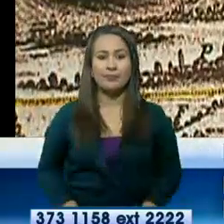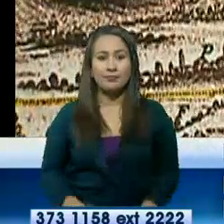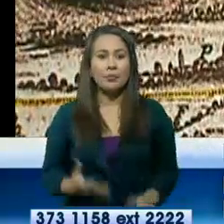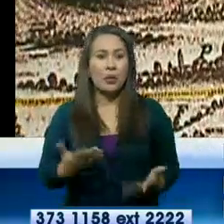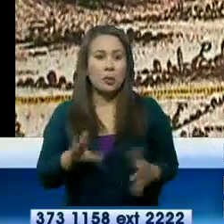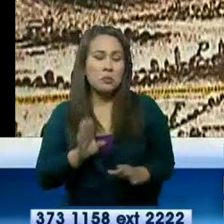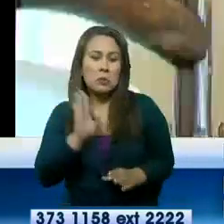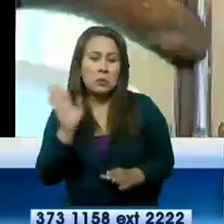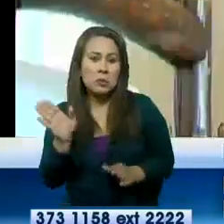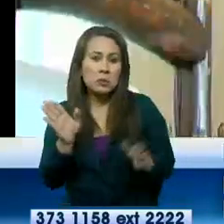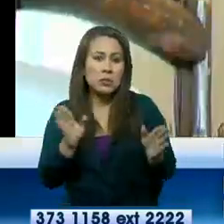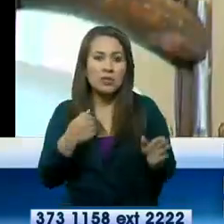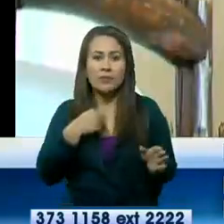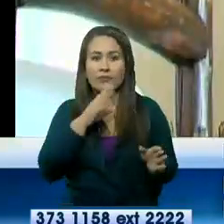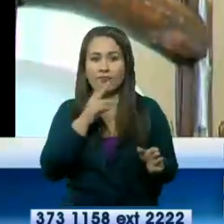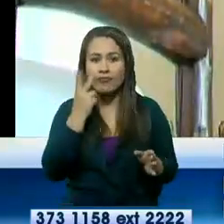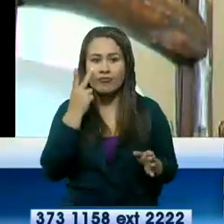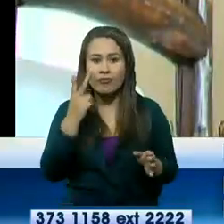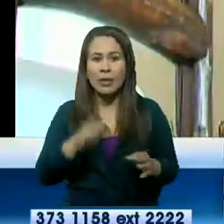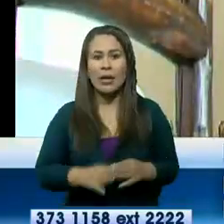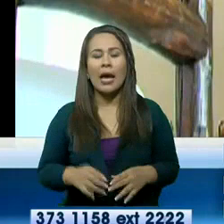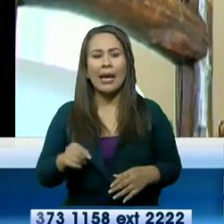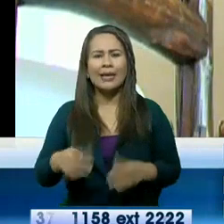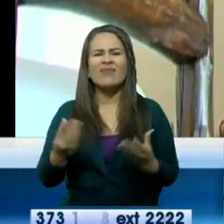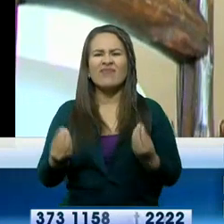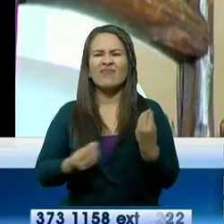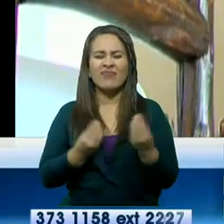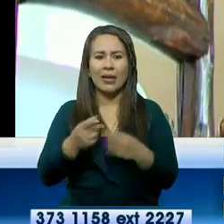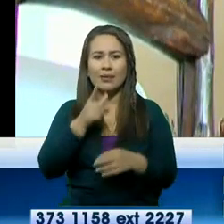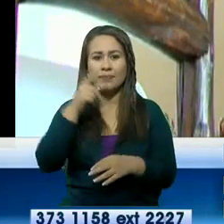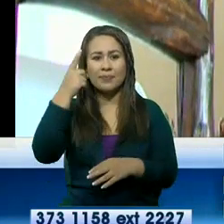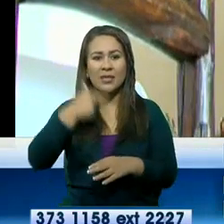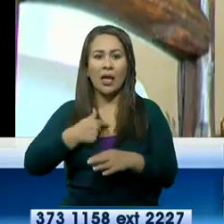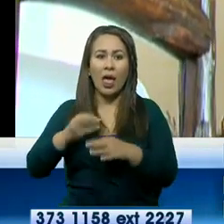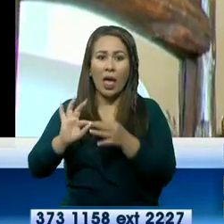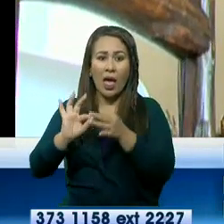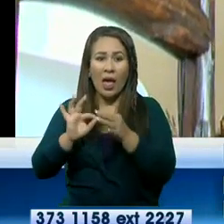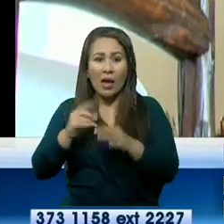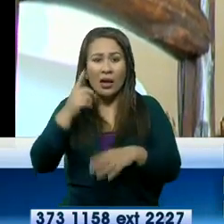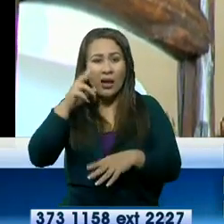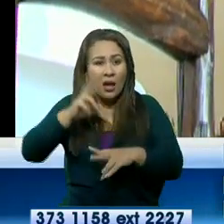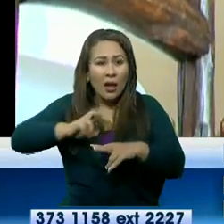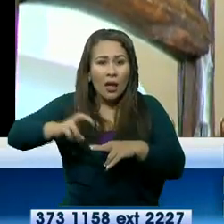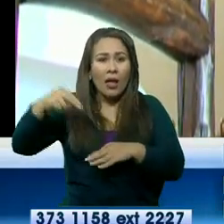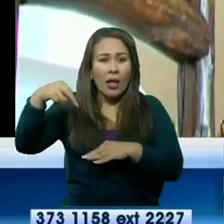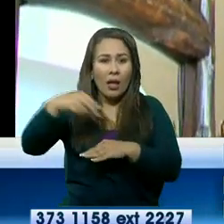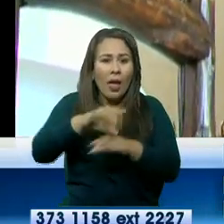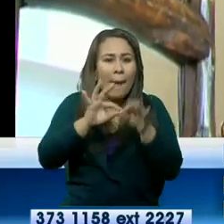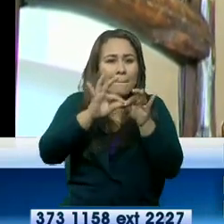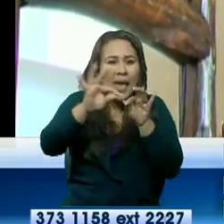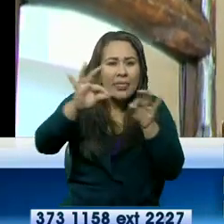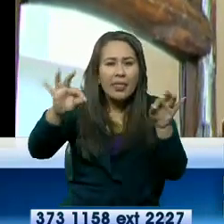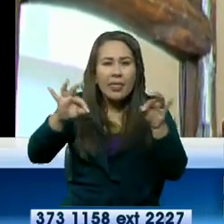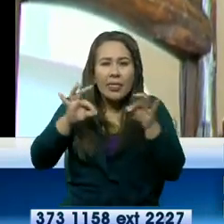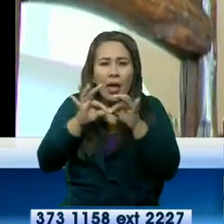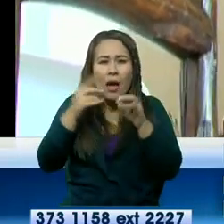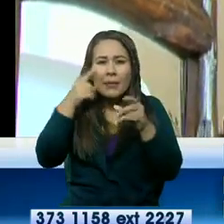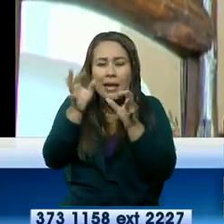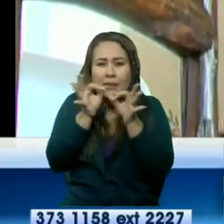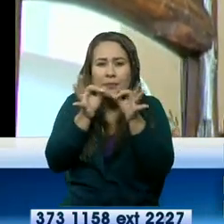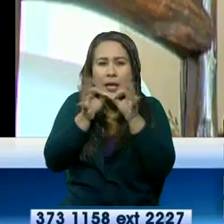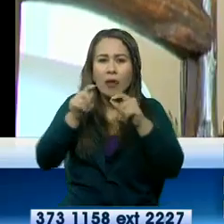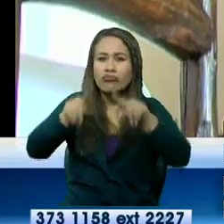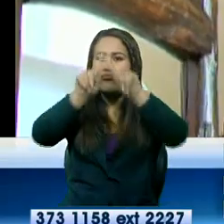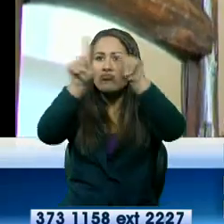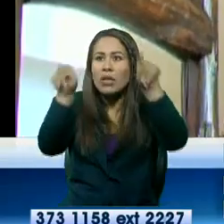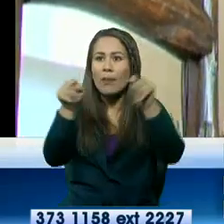y Caraburo. Y eso lo debían desarrollar a lo largo de del callejón interandino, como muy bien ellos nos explican aquí en este gráfico.